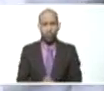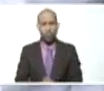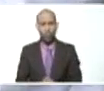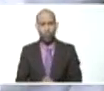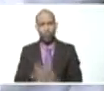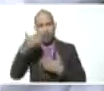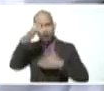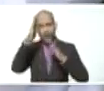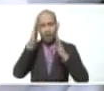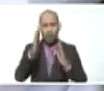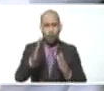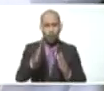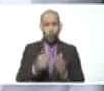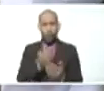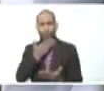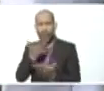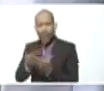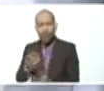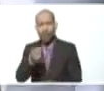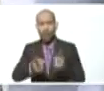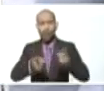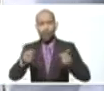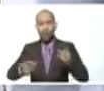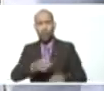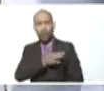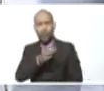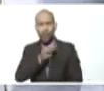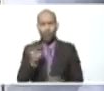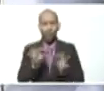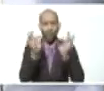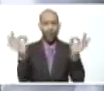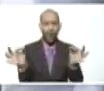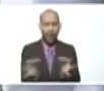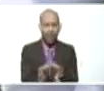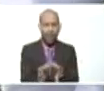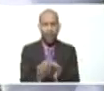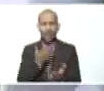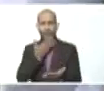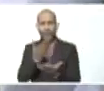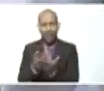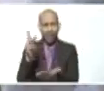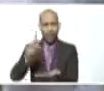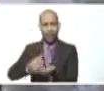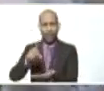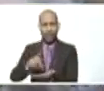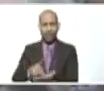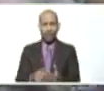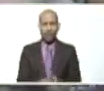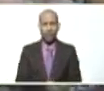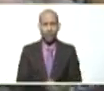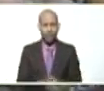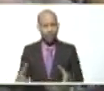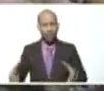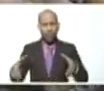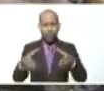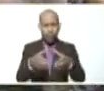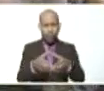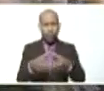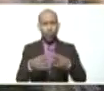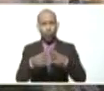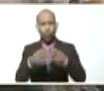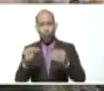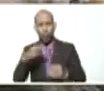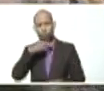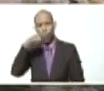Atiende los deseos y súplicas de esta familia que has congregado en tu presencia. Reúne en torno a ti,